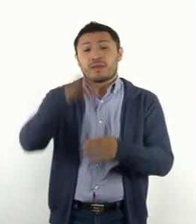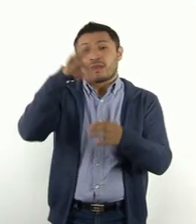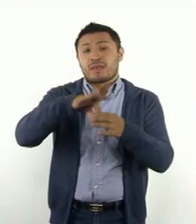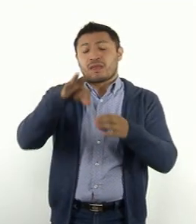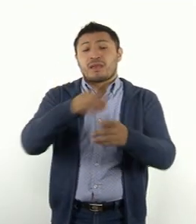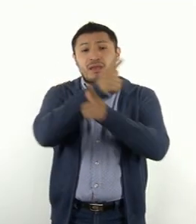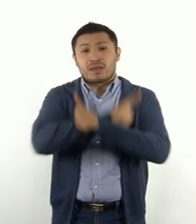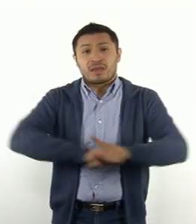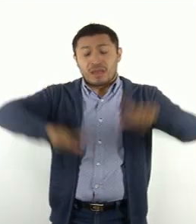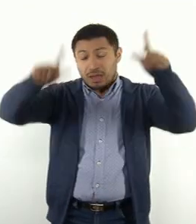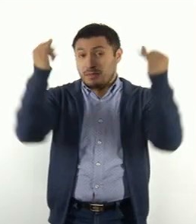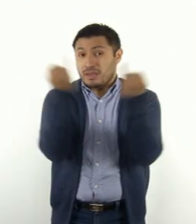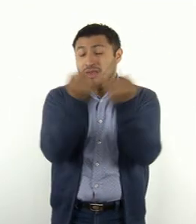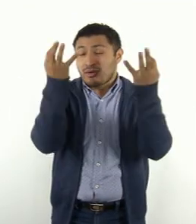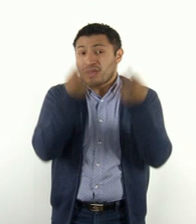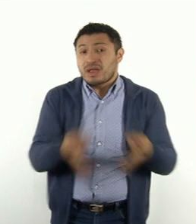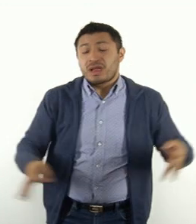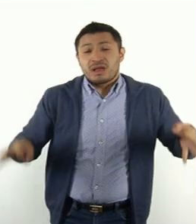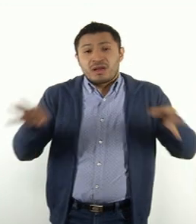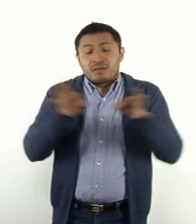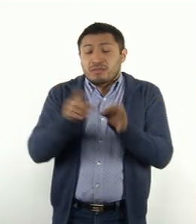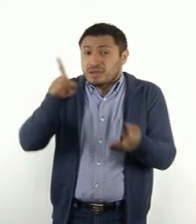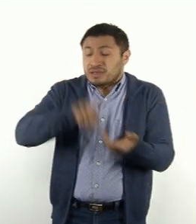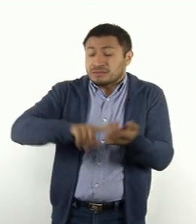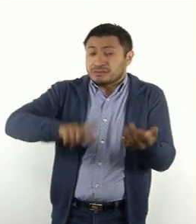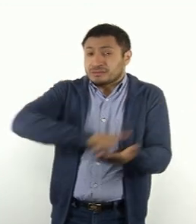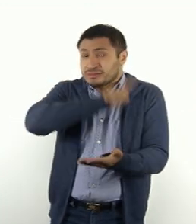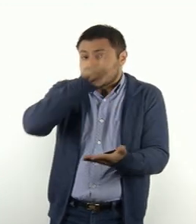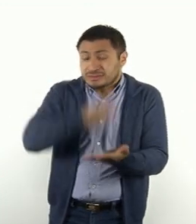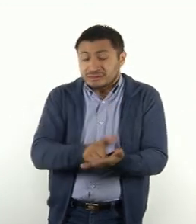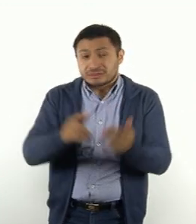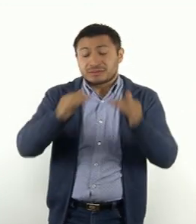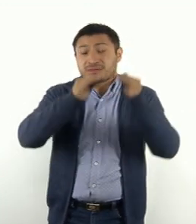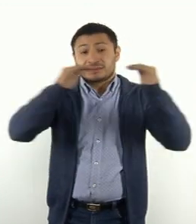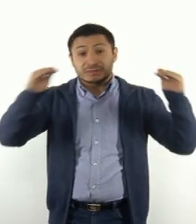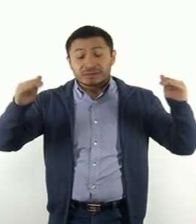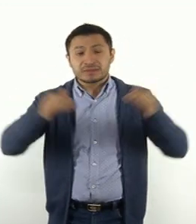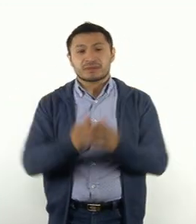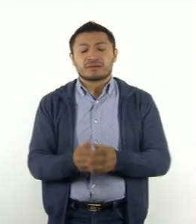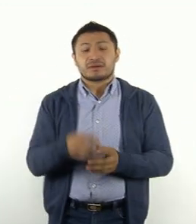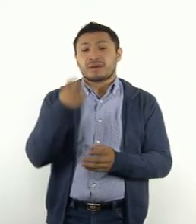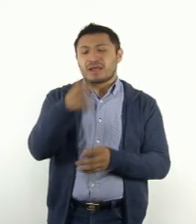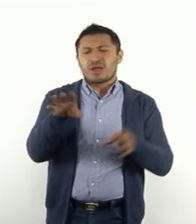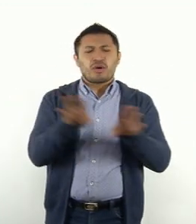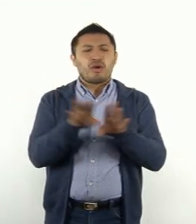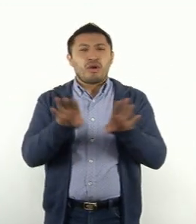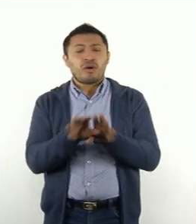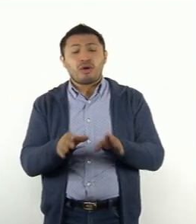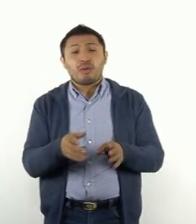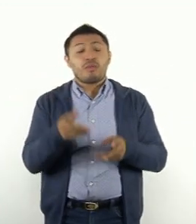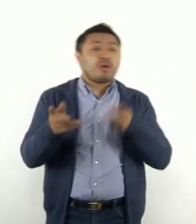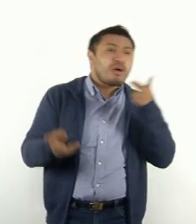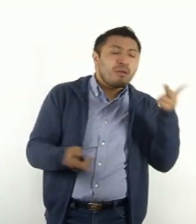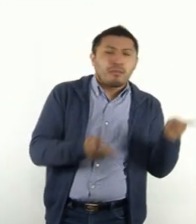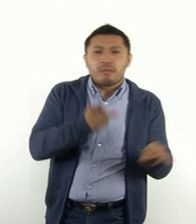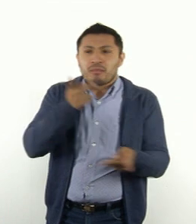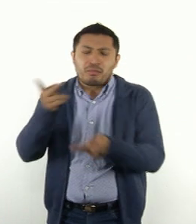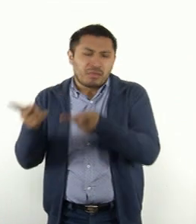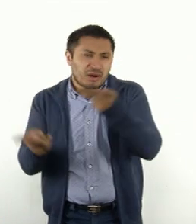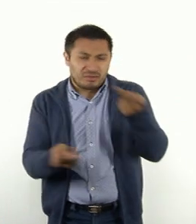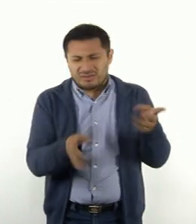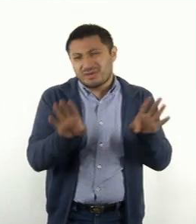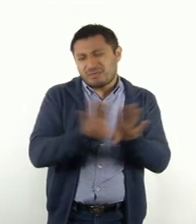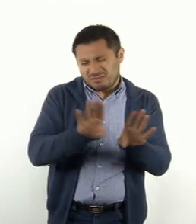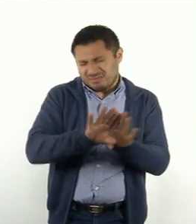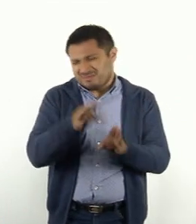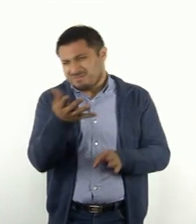principio básico de un régimen democrático. Son de alguna manera una consulta popular, periódica, a todas y